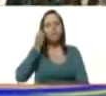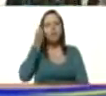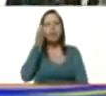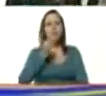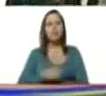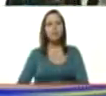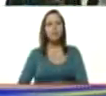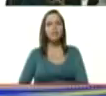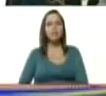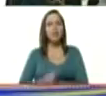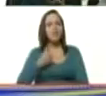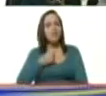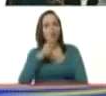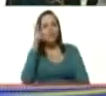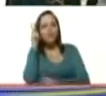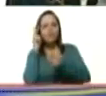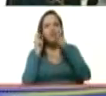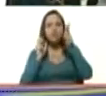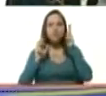estuve escuchando